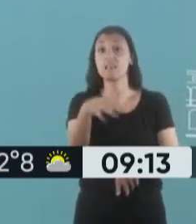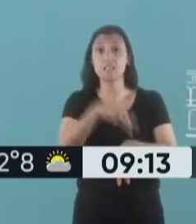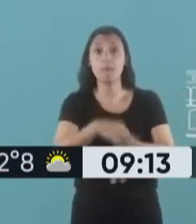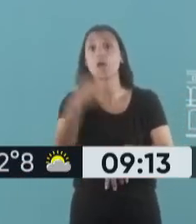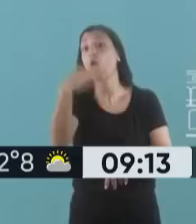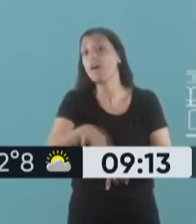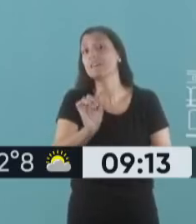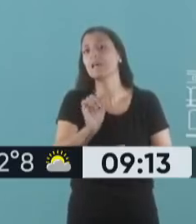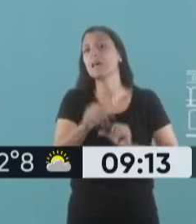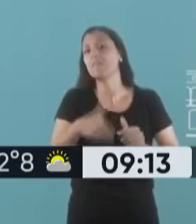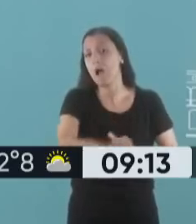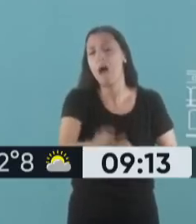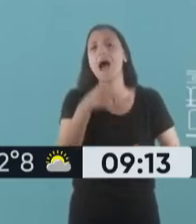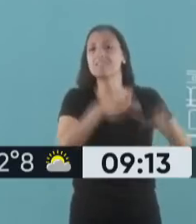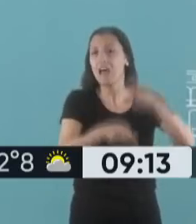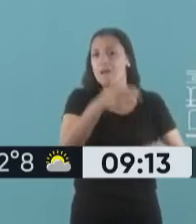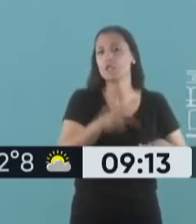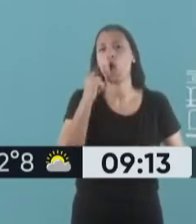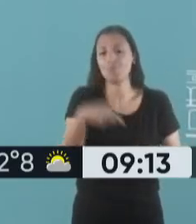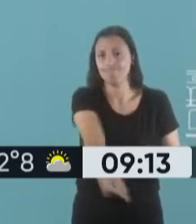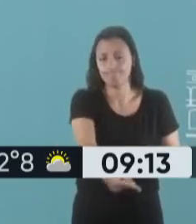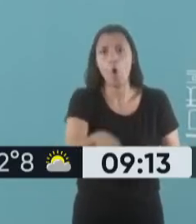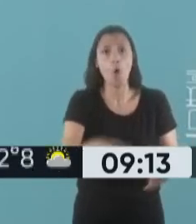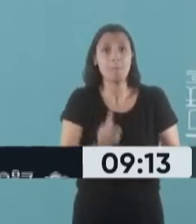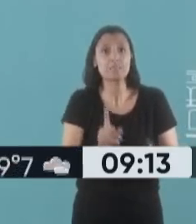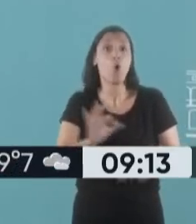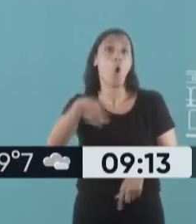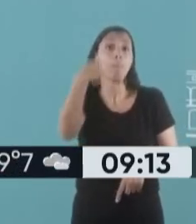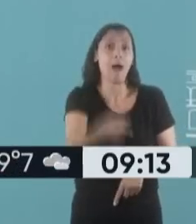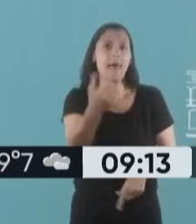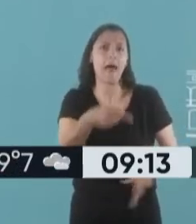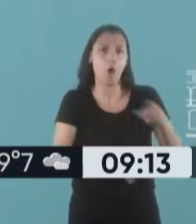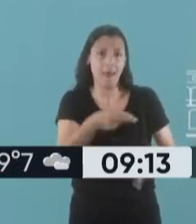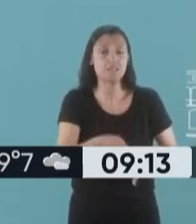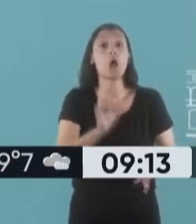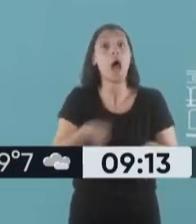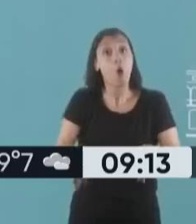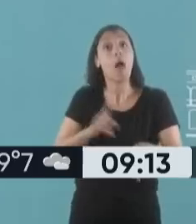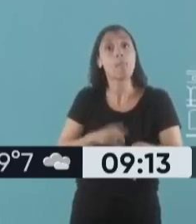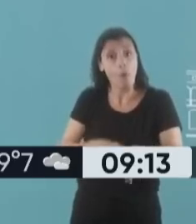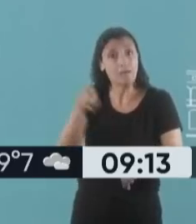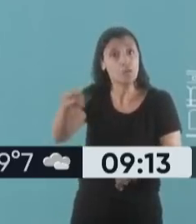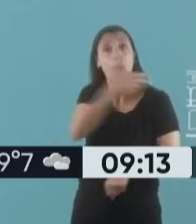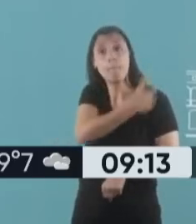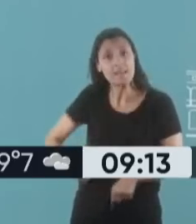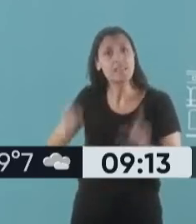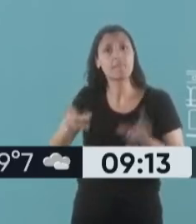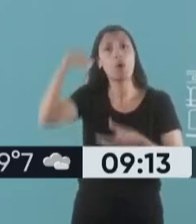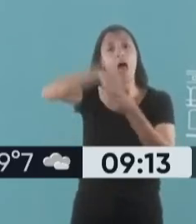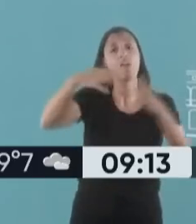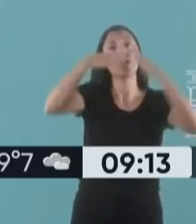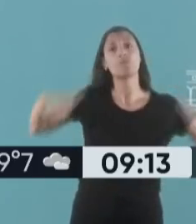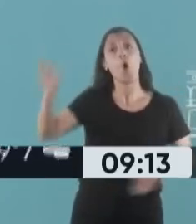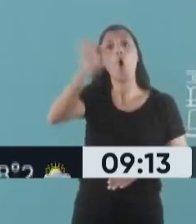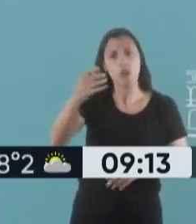pequeña intervención que va a suceder en las próximas horas, hoy mismo o mañana. Mientras tanto, está llevando adelante su agenda en la residencia de Olivos,